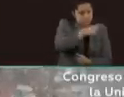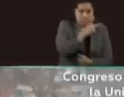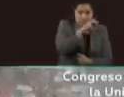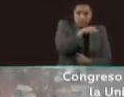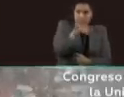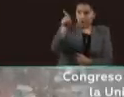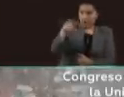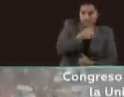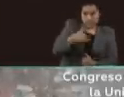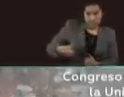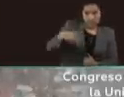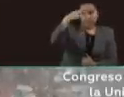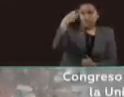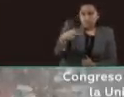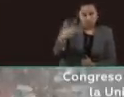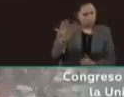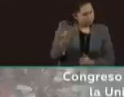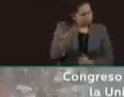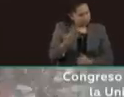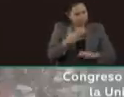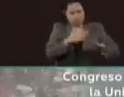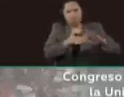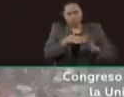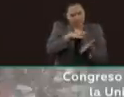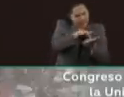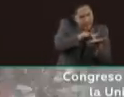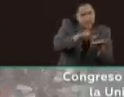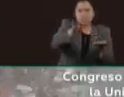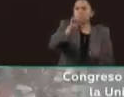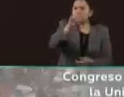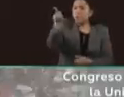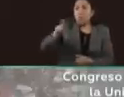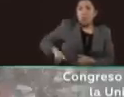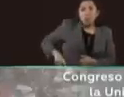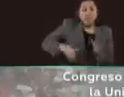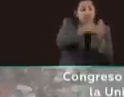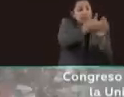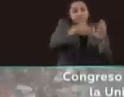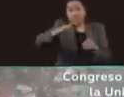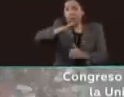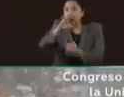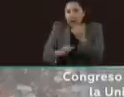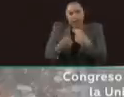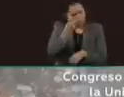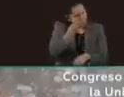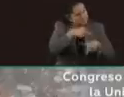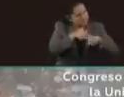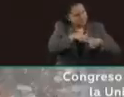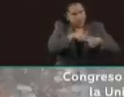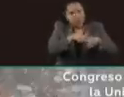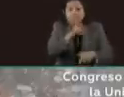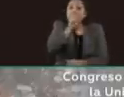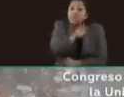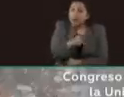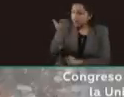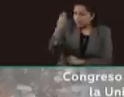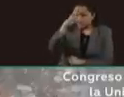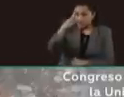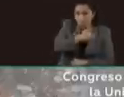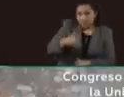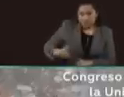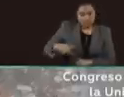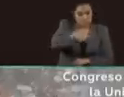nuestro respaldo hasta el último día de su gobierno. Además, señor presidente, reconocemos su liderazgo y su